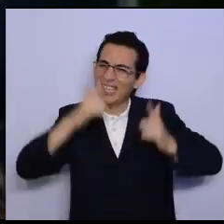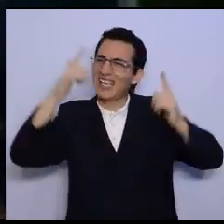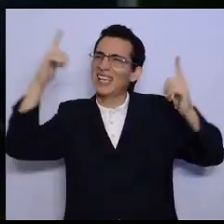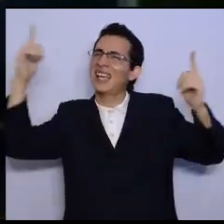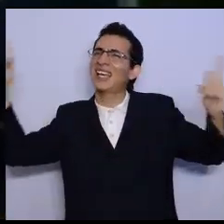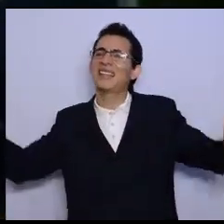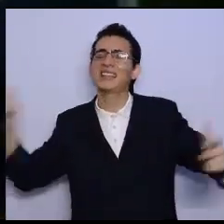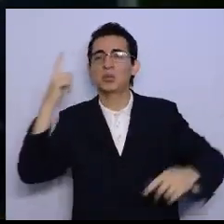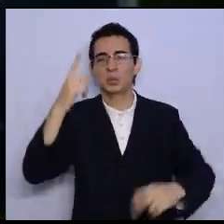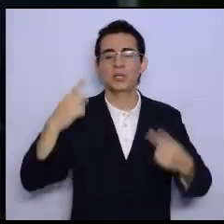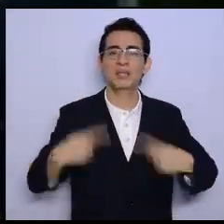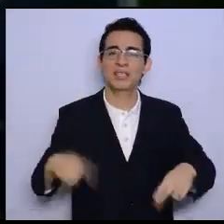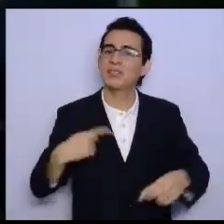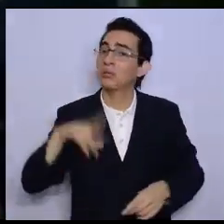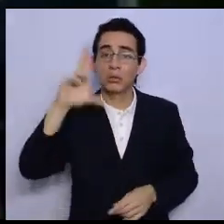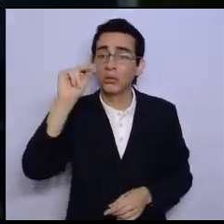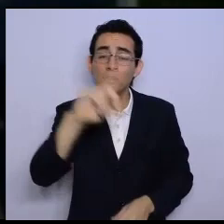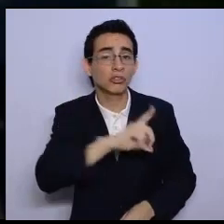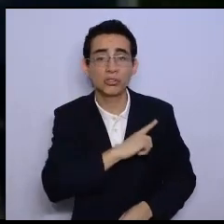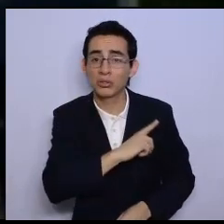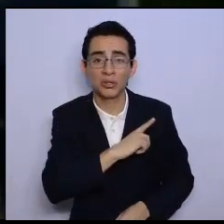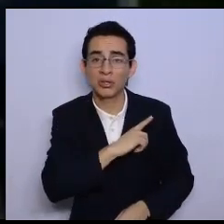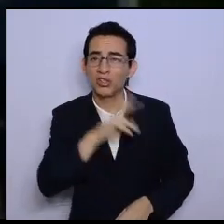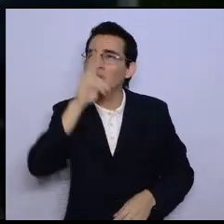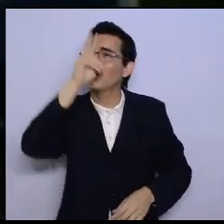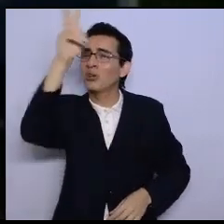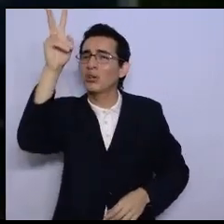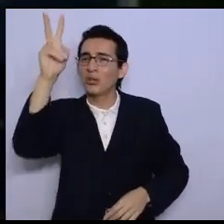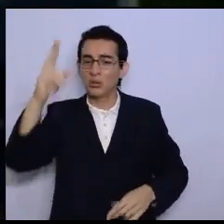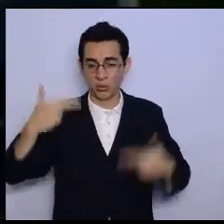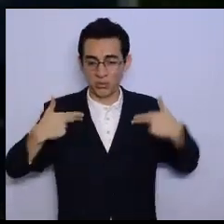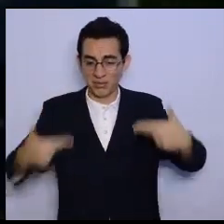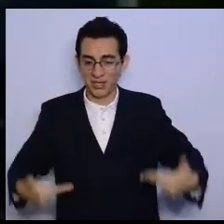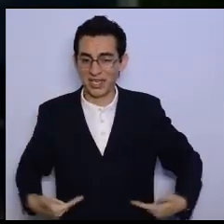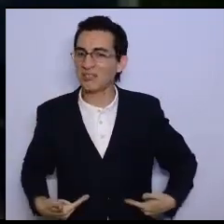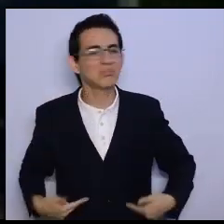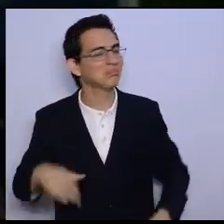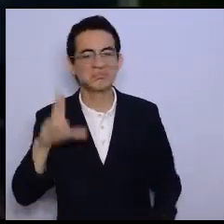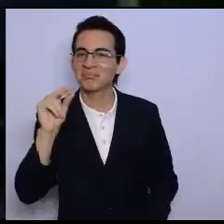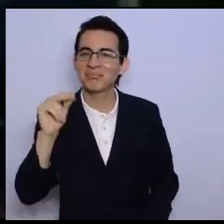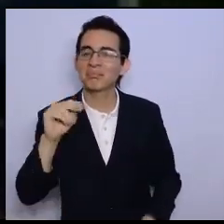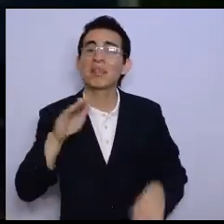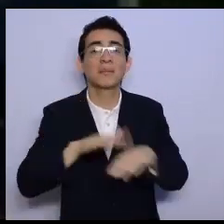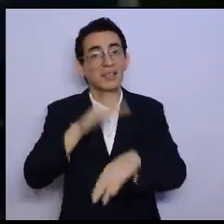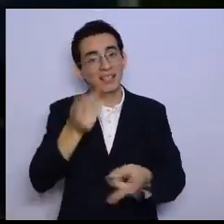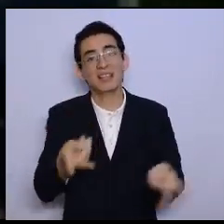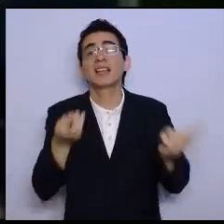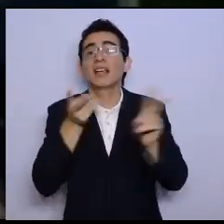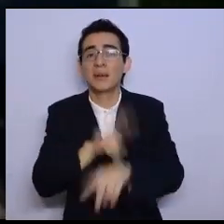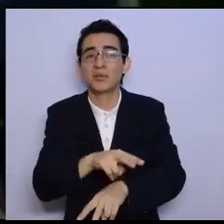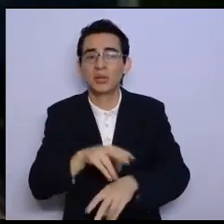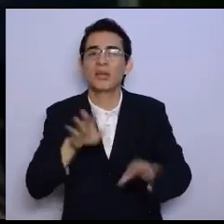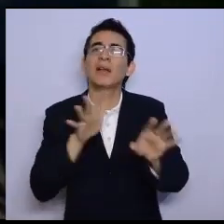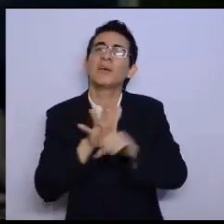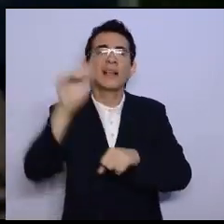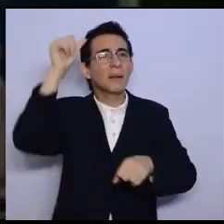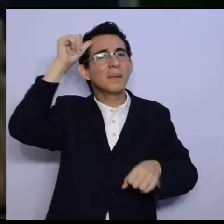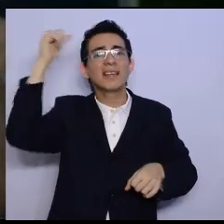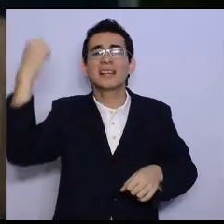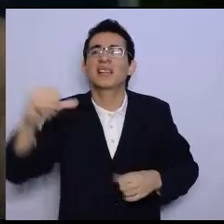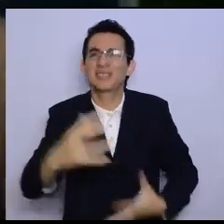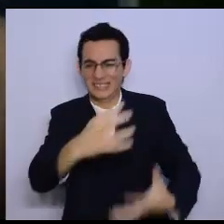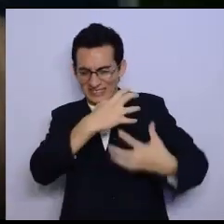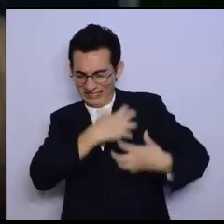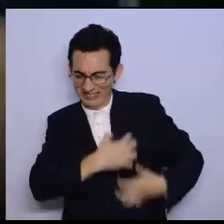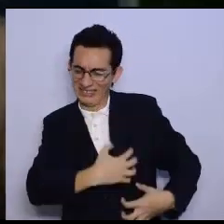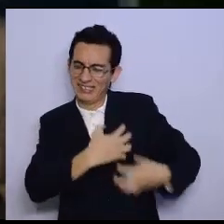haber enfrentado. No solo el dolor físico, sino imagínate la carga de nuestros pecados. Por eso es que Él